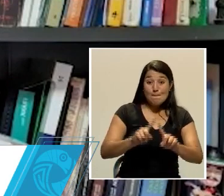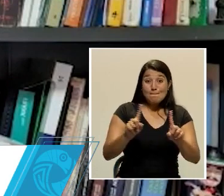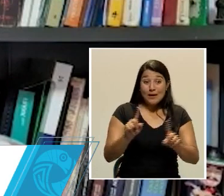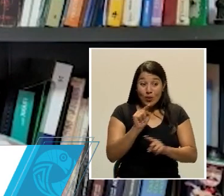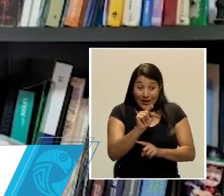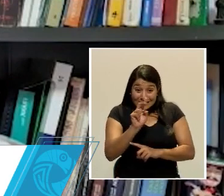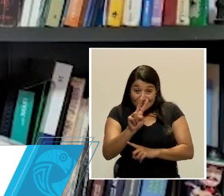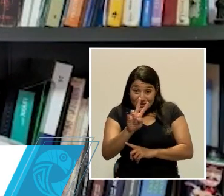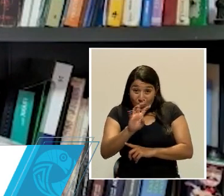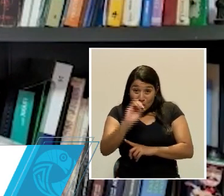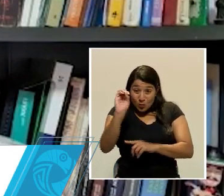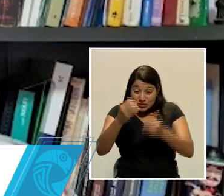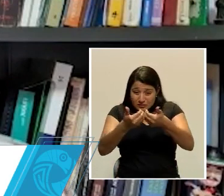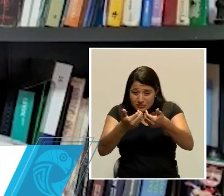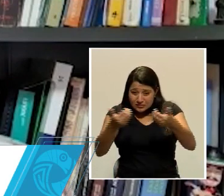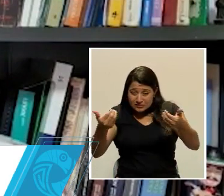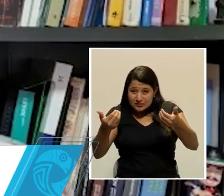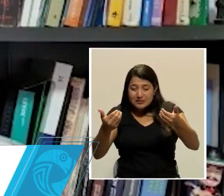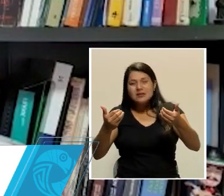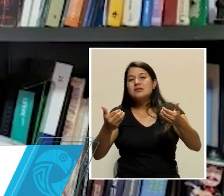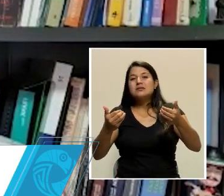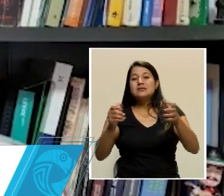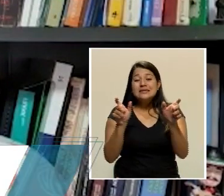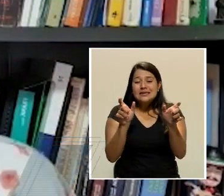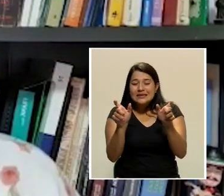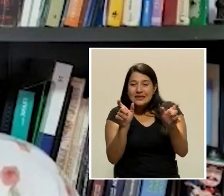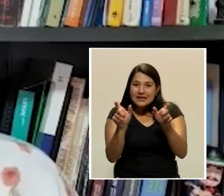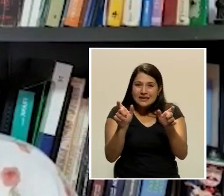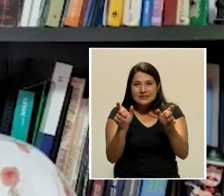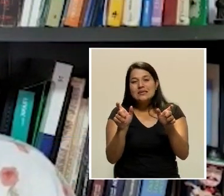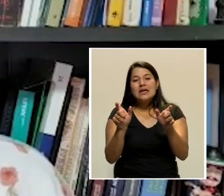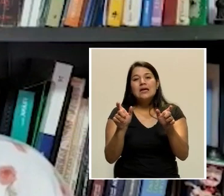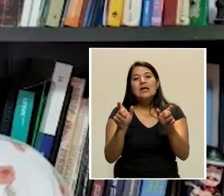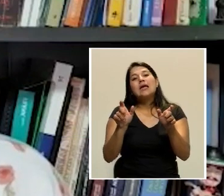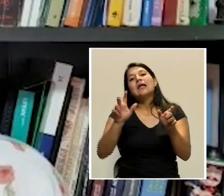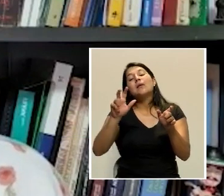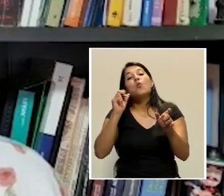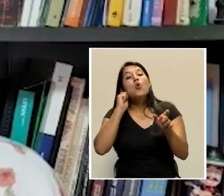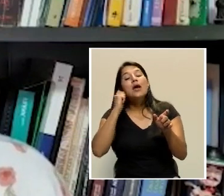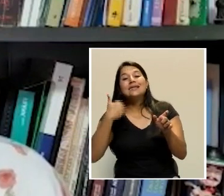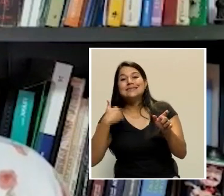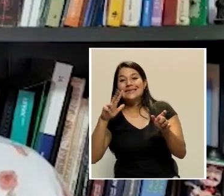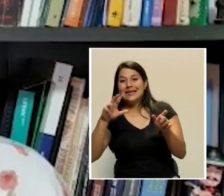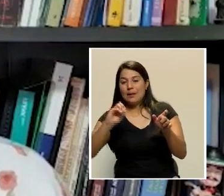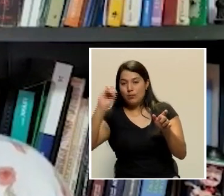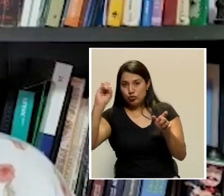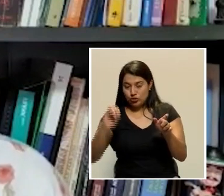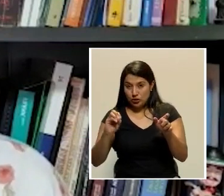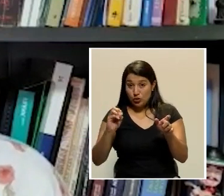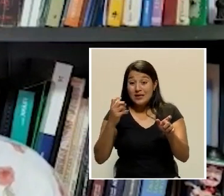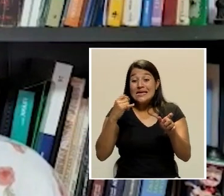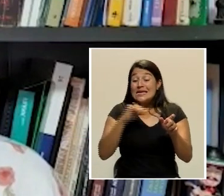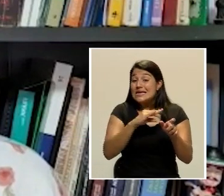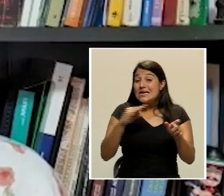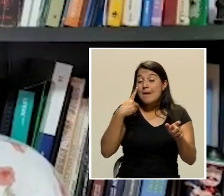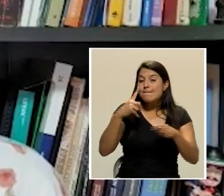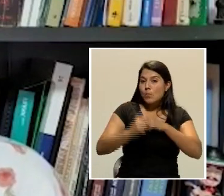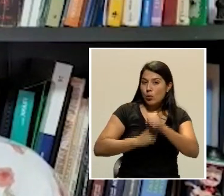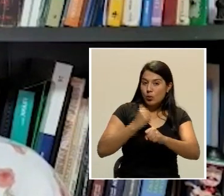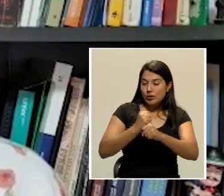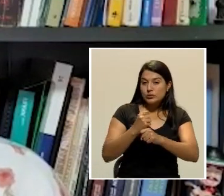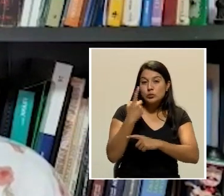hombres y mujeres, entre las mujeres llega al 30%, y si además analizamos por grupos de edad, observamos que en el caso